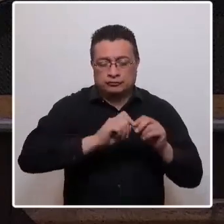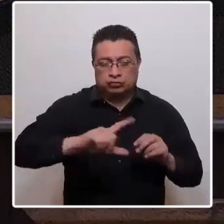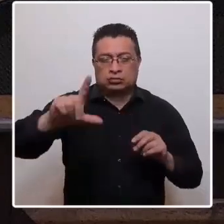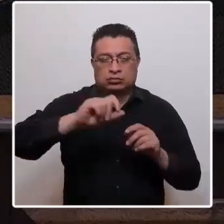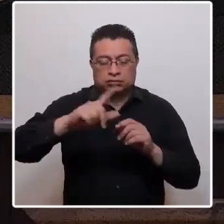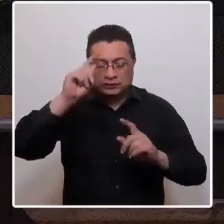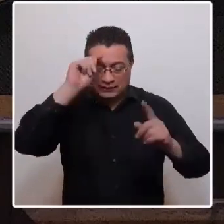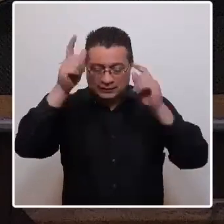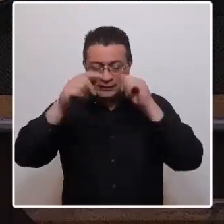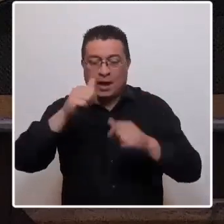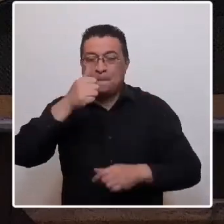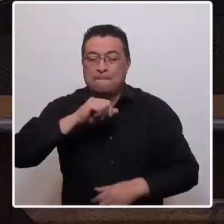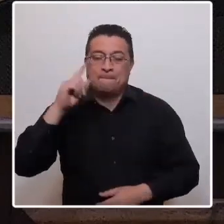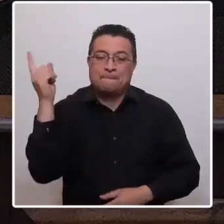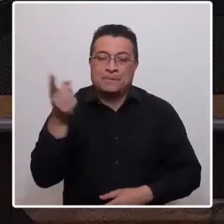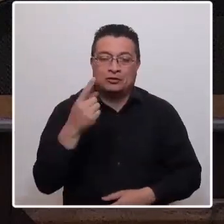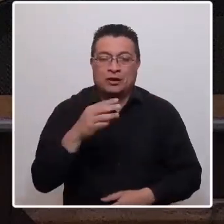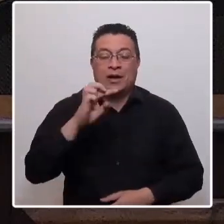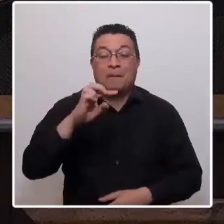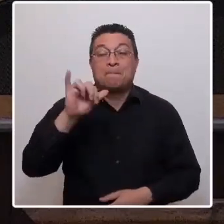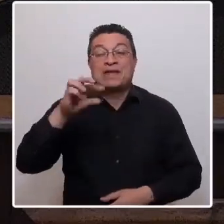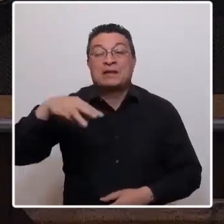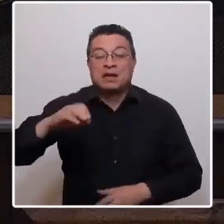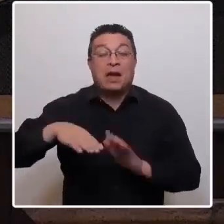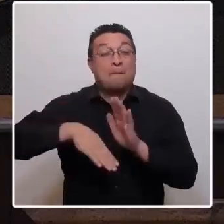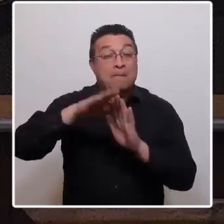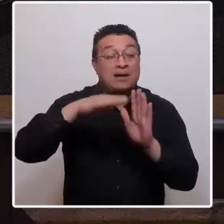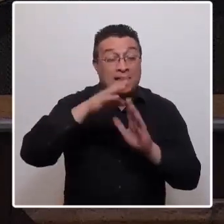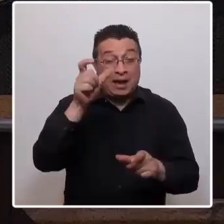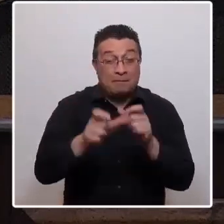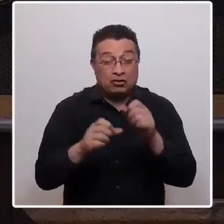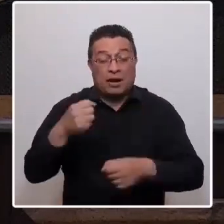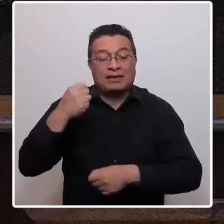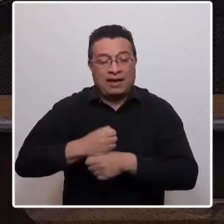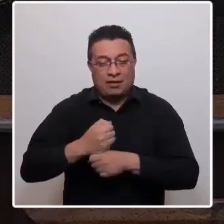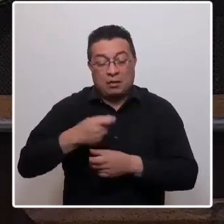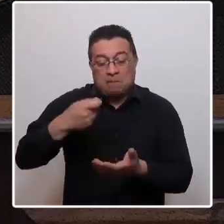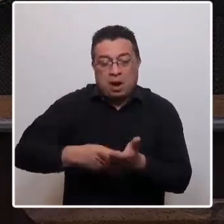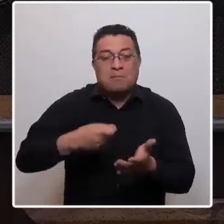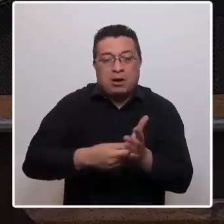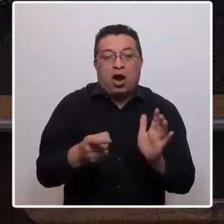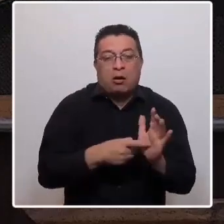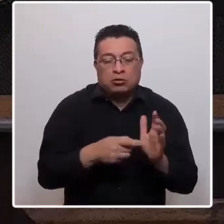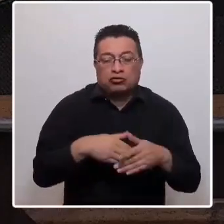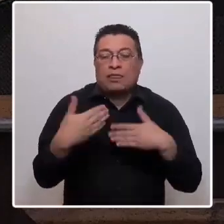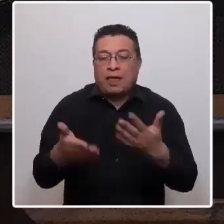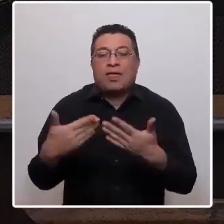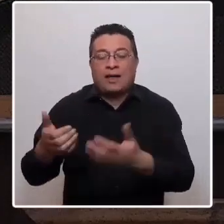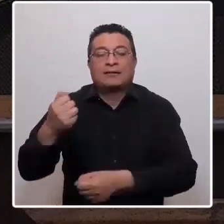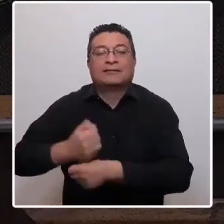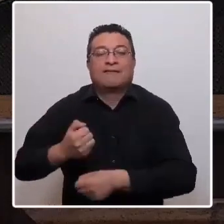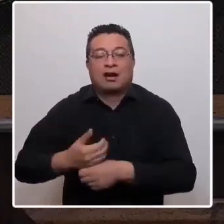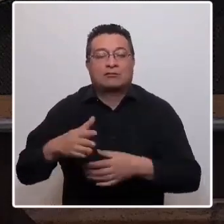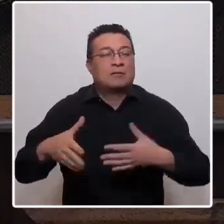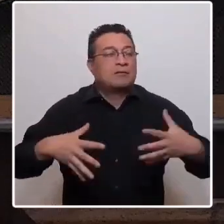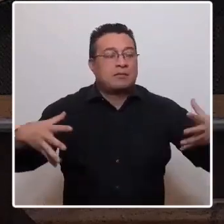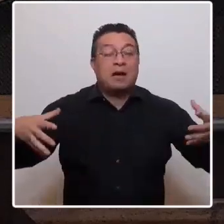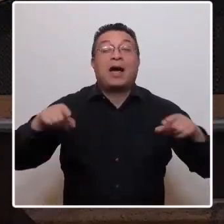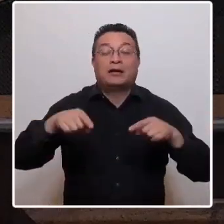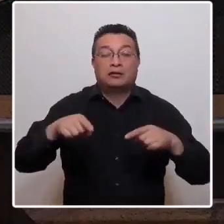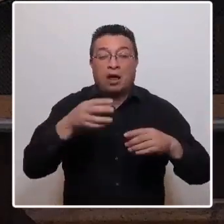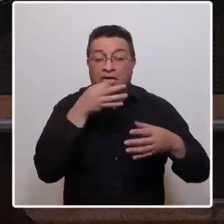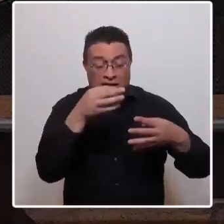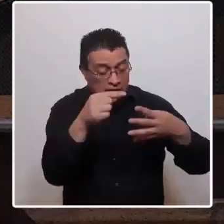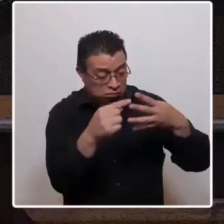iniciativa privada, las pymes y los millones de personas que trabajan y pagan sus impuestos y generan empleo. Acá nada de eso se